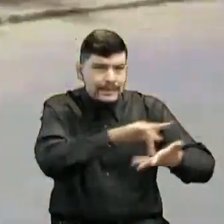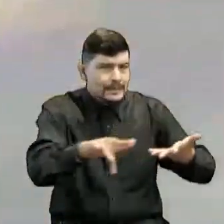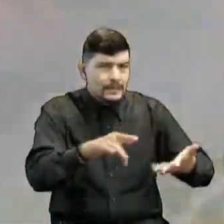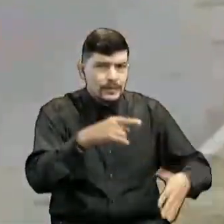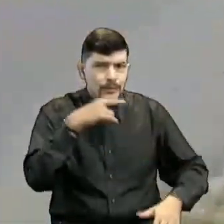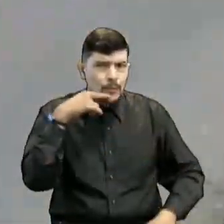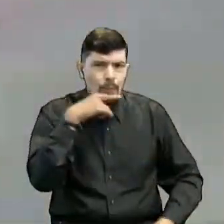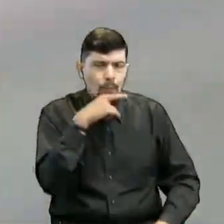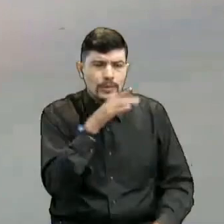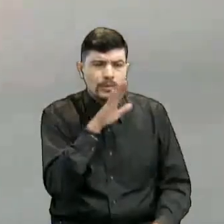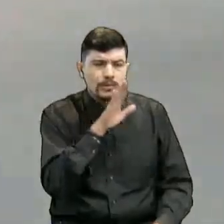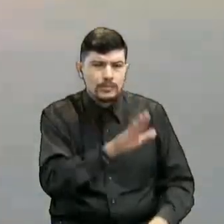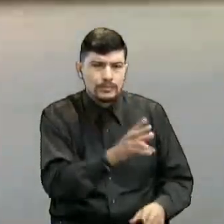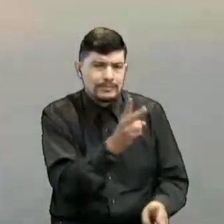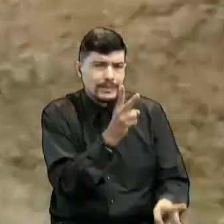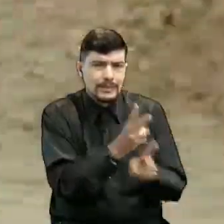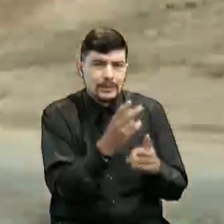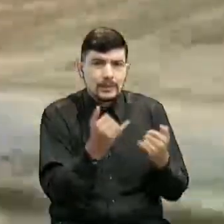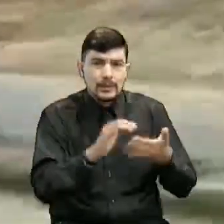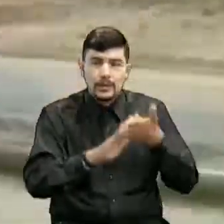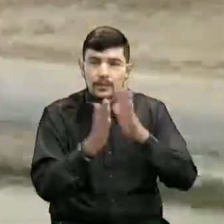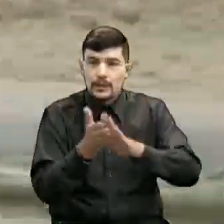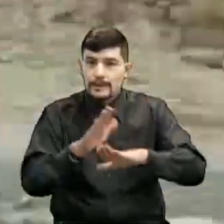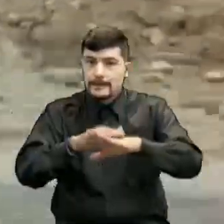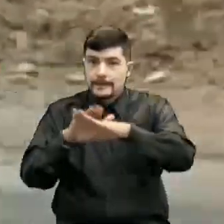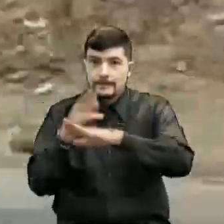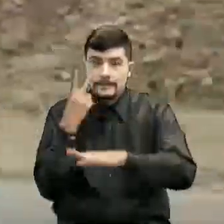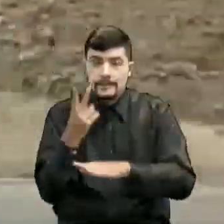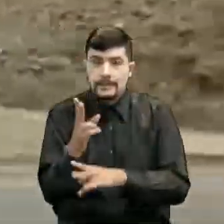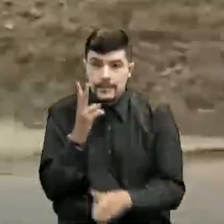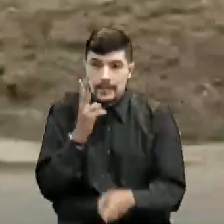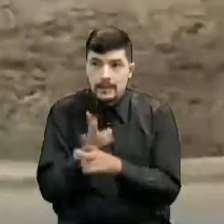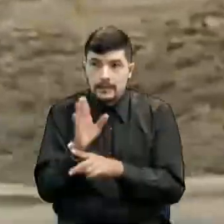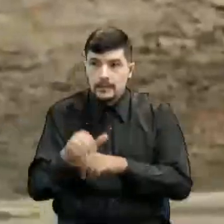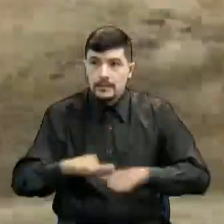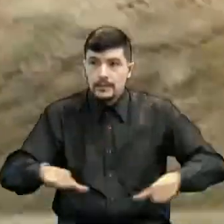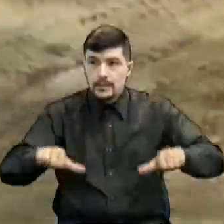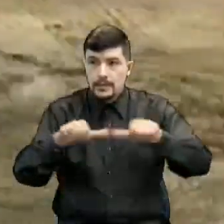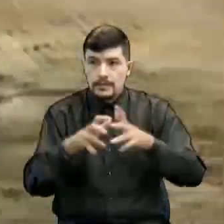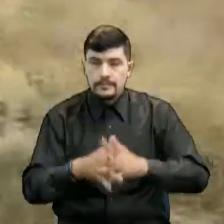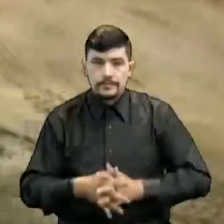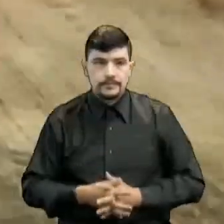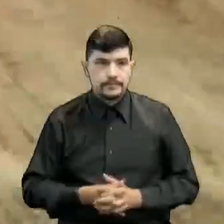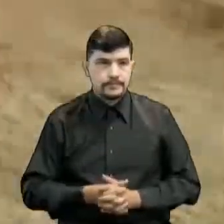al peligro que estarían viviendo. Todo esto es lo que queda en los terrenos,